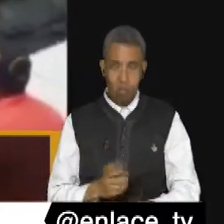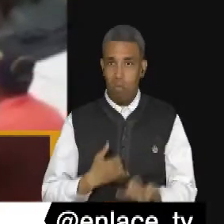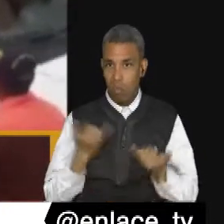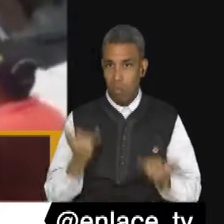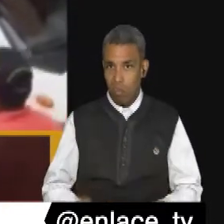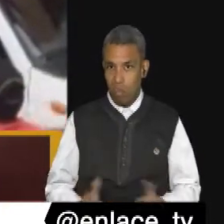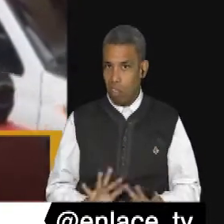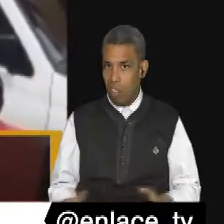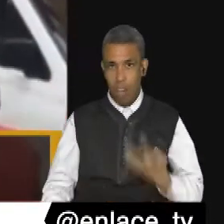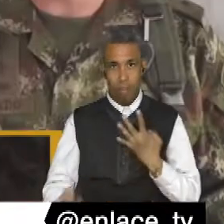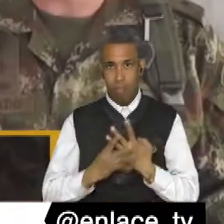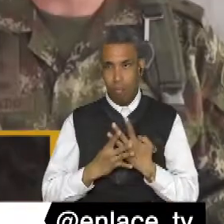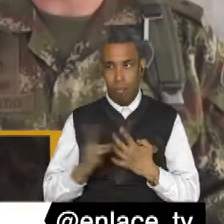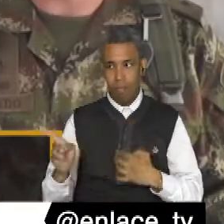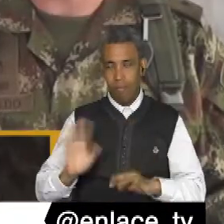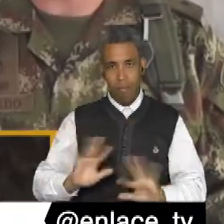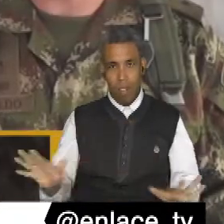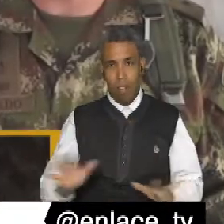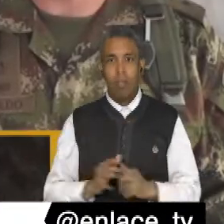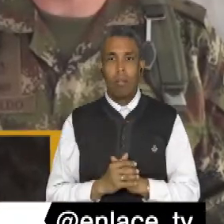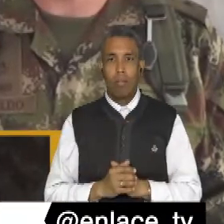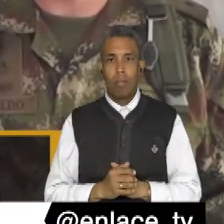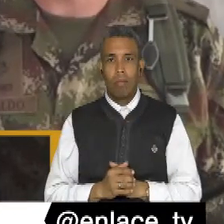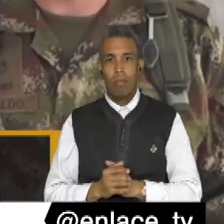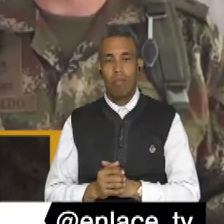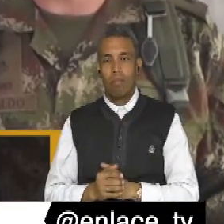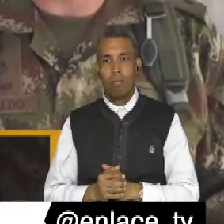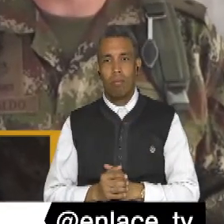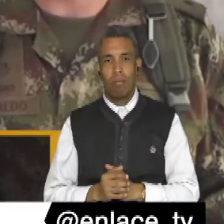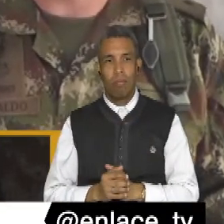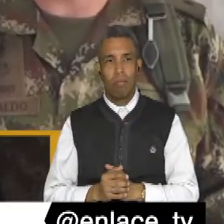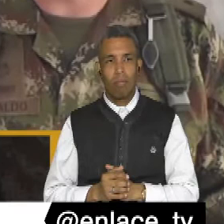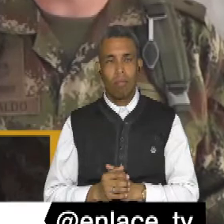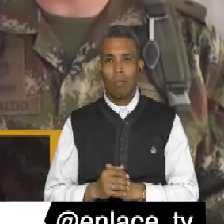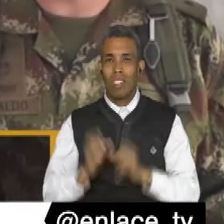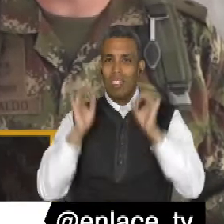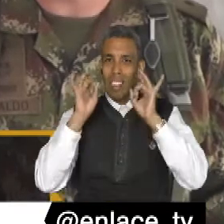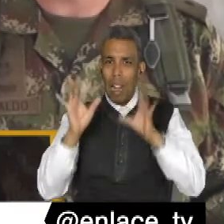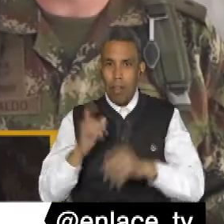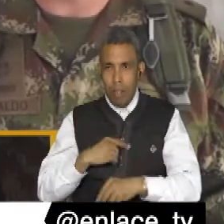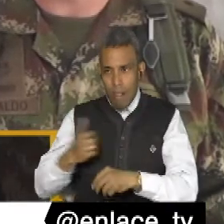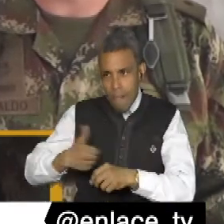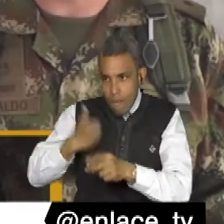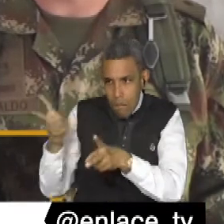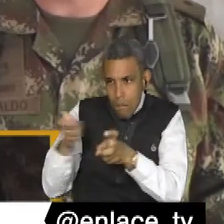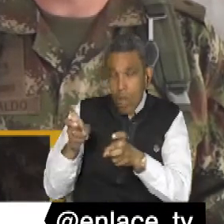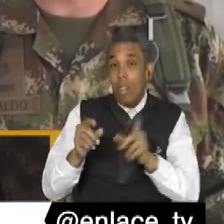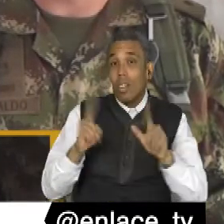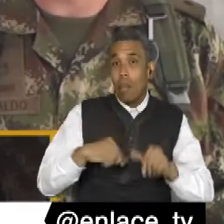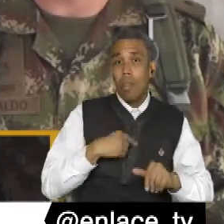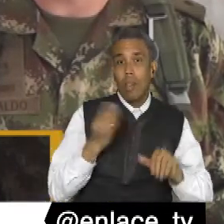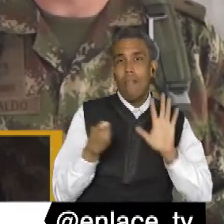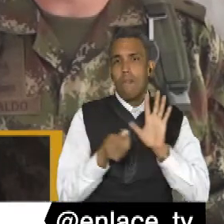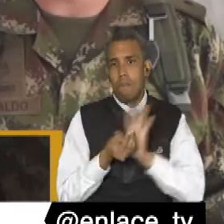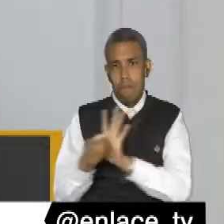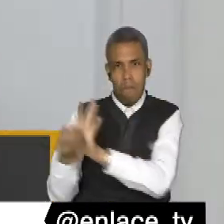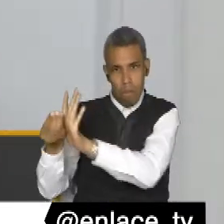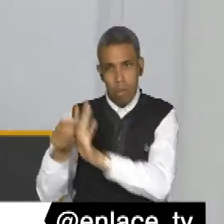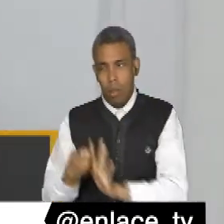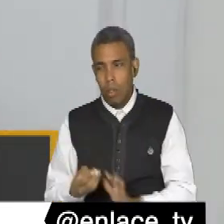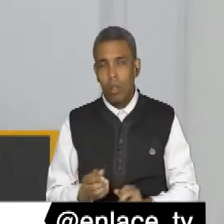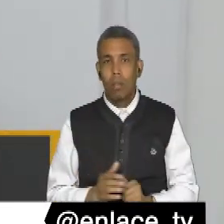intramural. Se le han imputado la extorsión agravada y el desplazamiento forzado en concurso homogéneo y